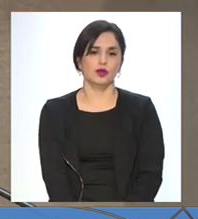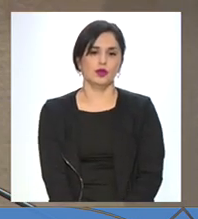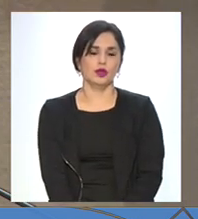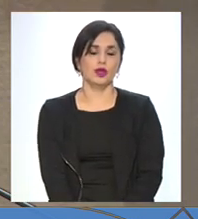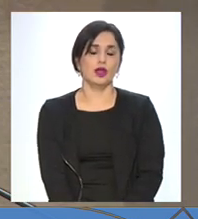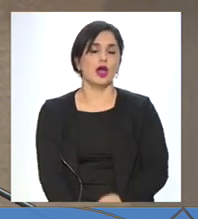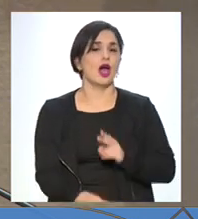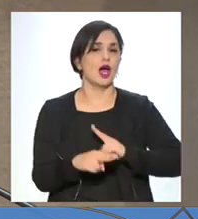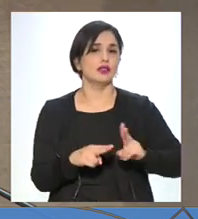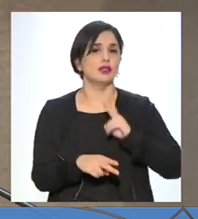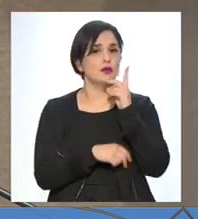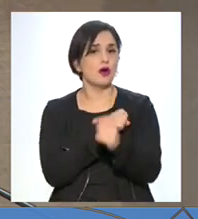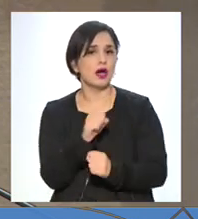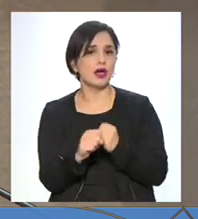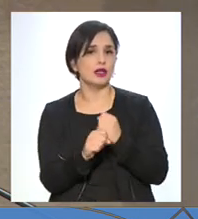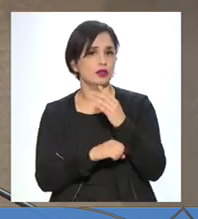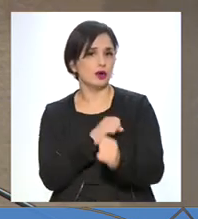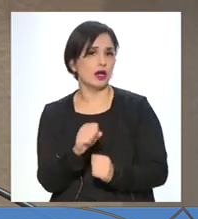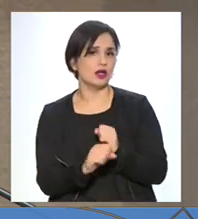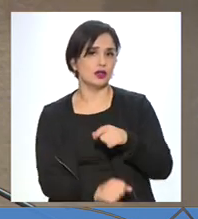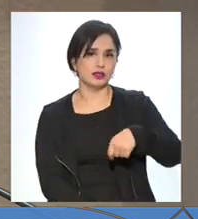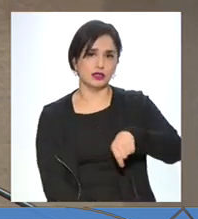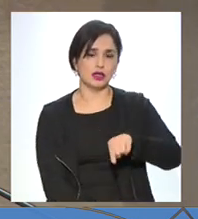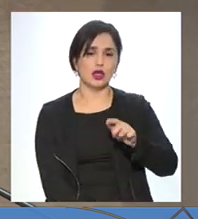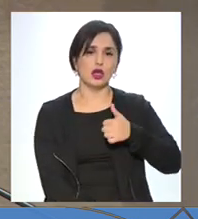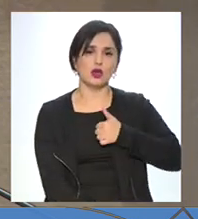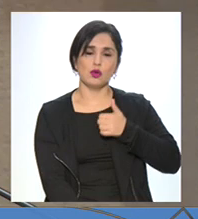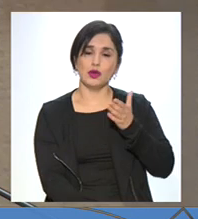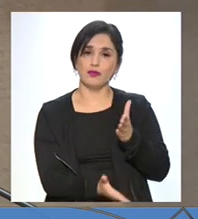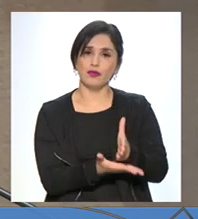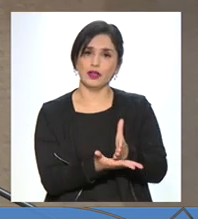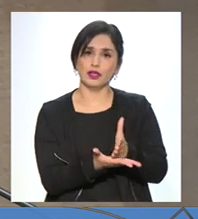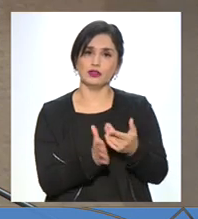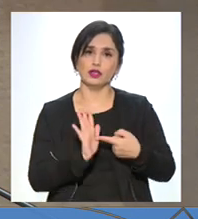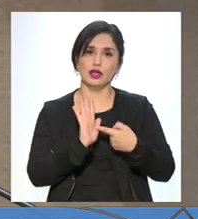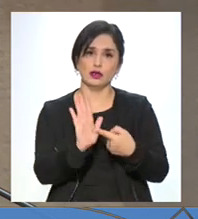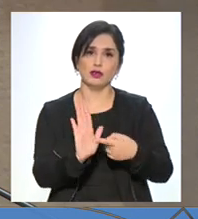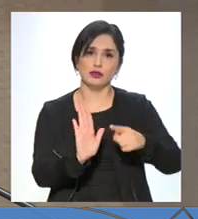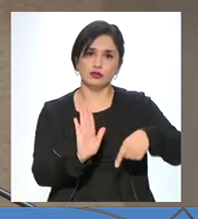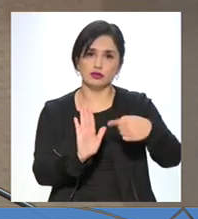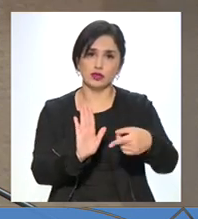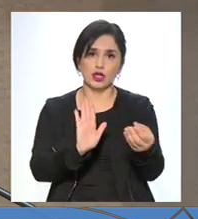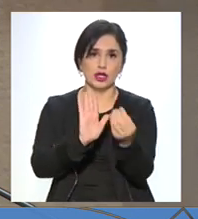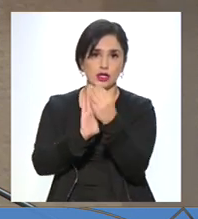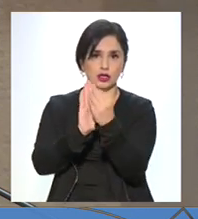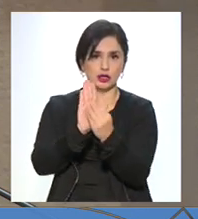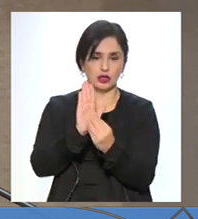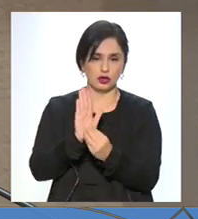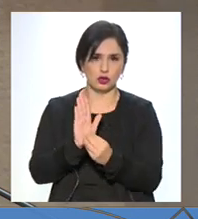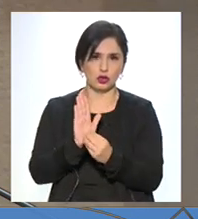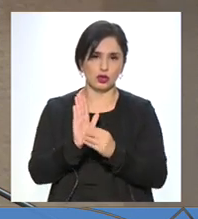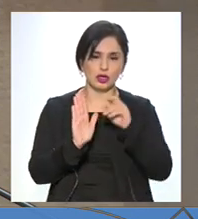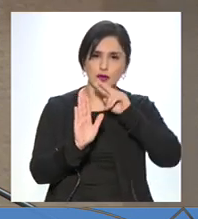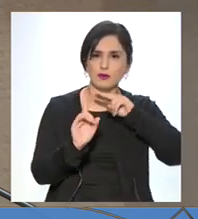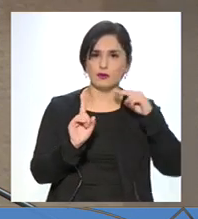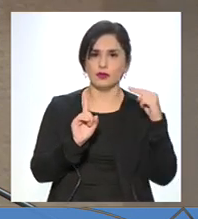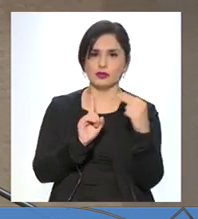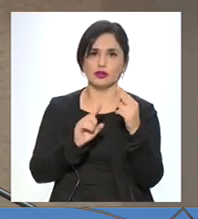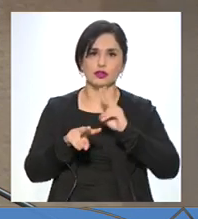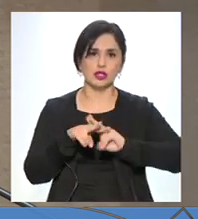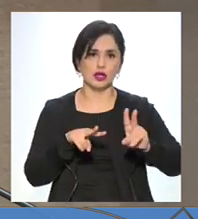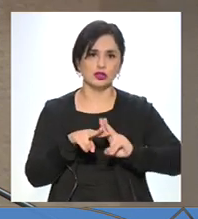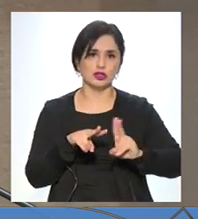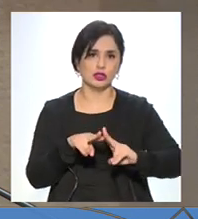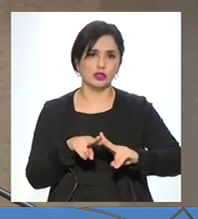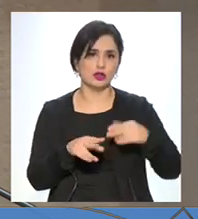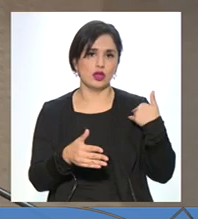entregar anualmente al Senado. En cumplimiento de esta obligación, la presentación que sigue incluye nuestra visión de los hechos macroeconómicos y financieros